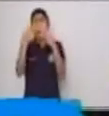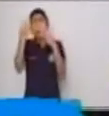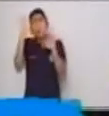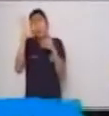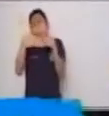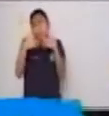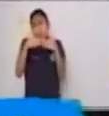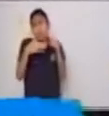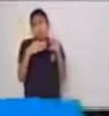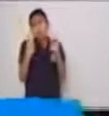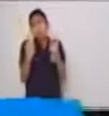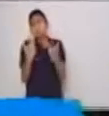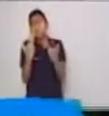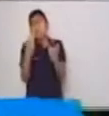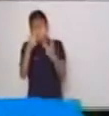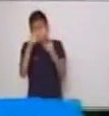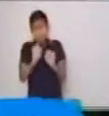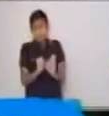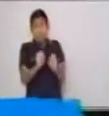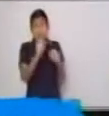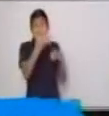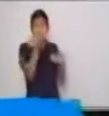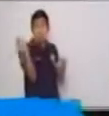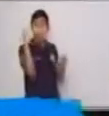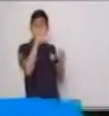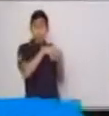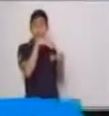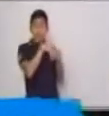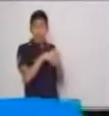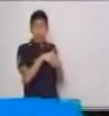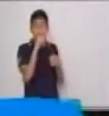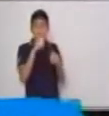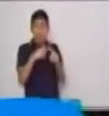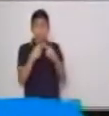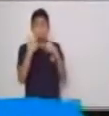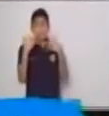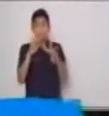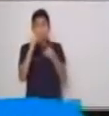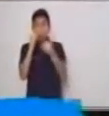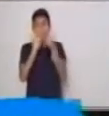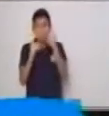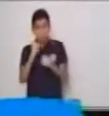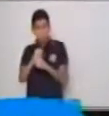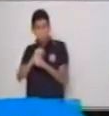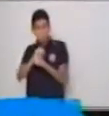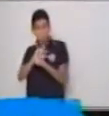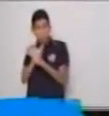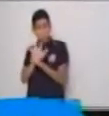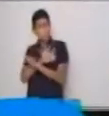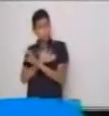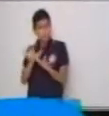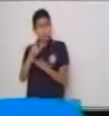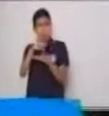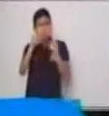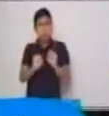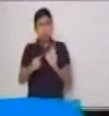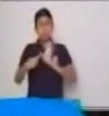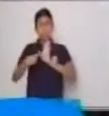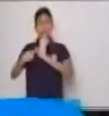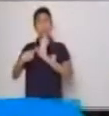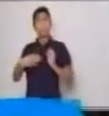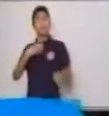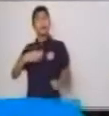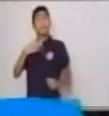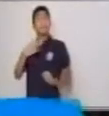van guardando para que cuando lleguen a las aulas se las muestren a su maestra o a su